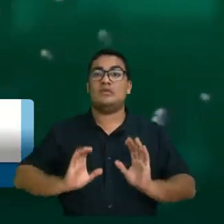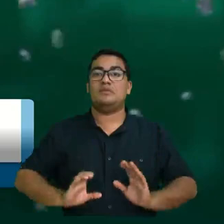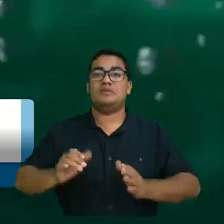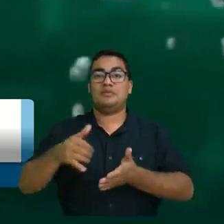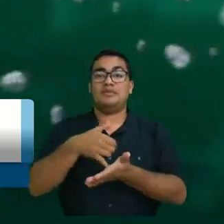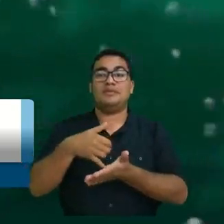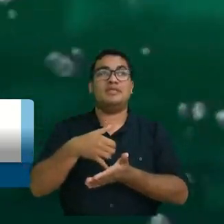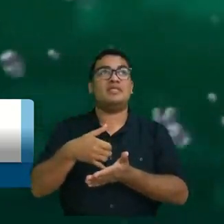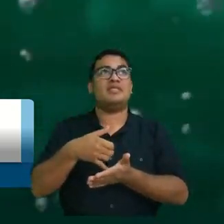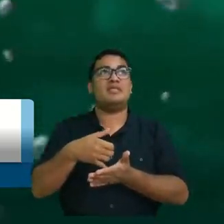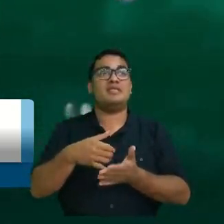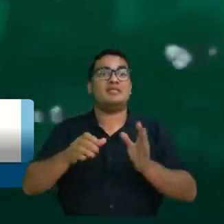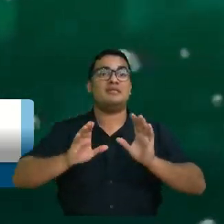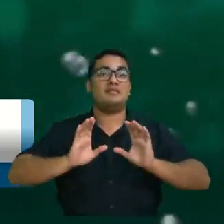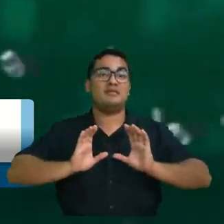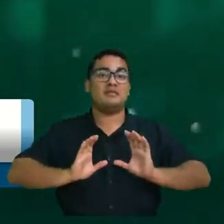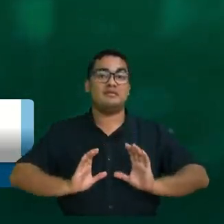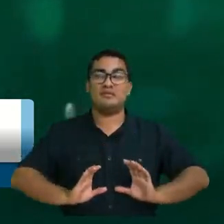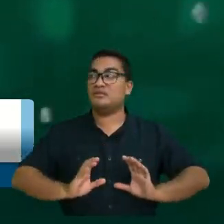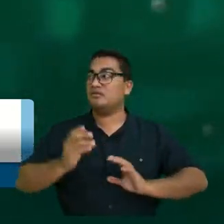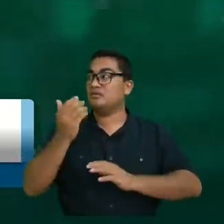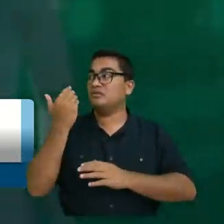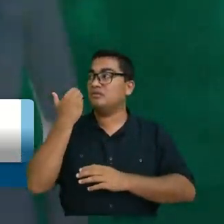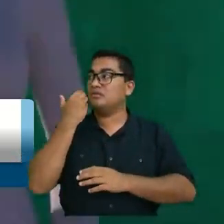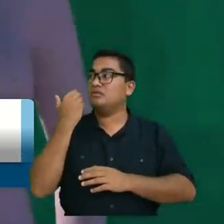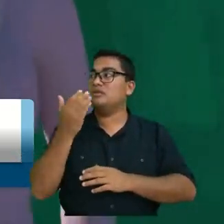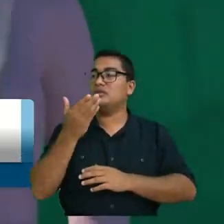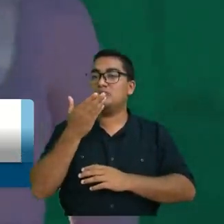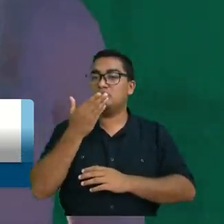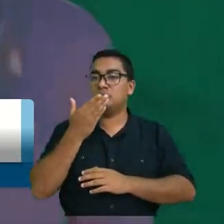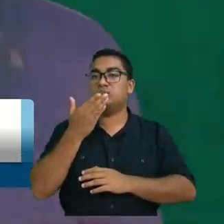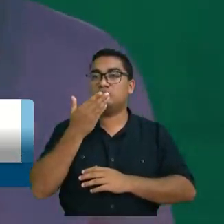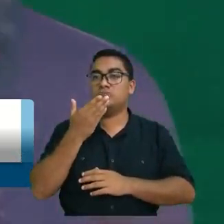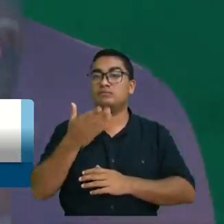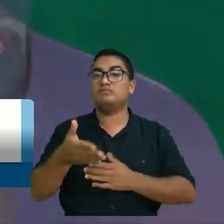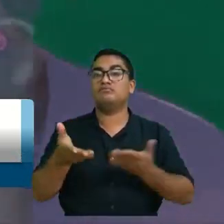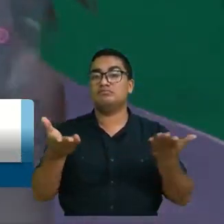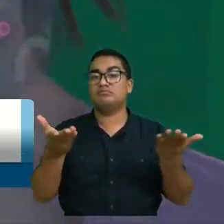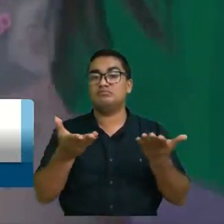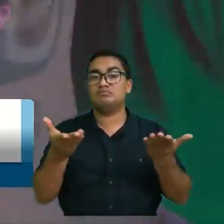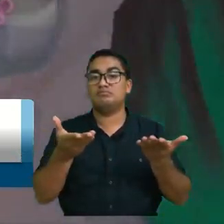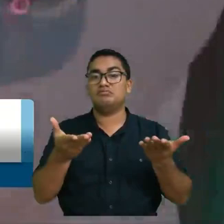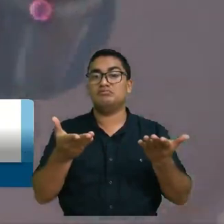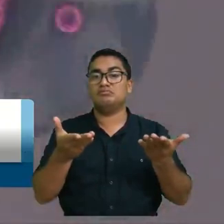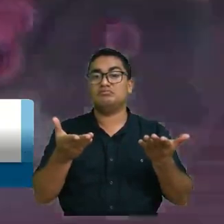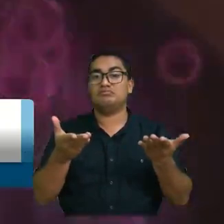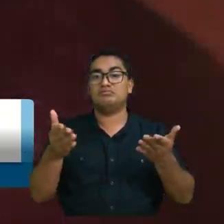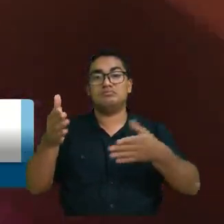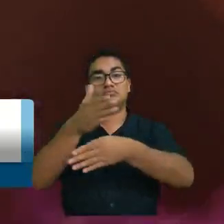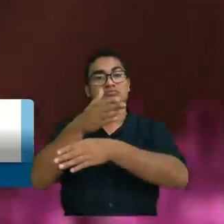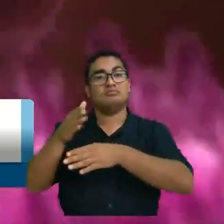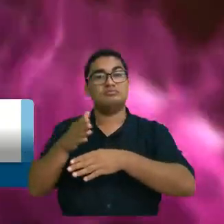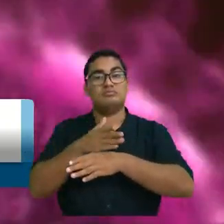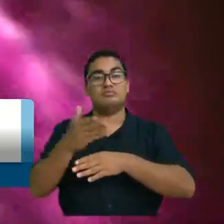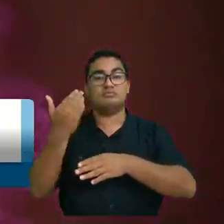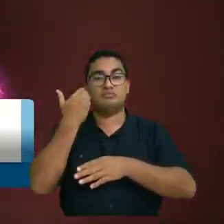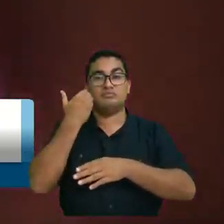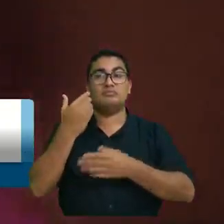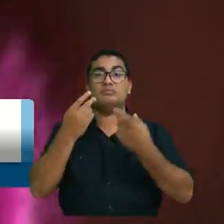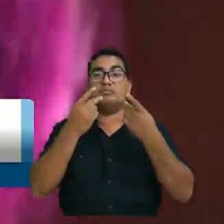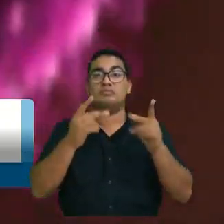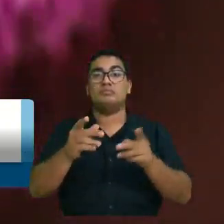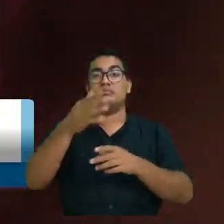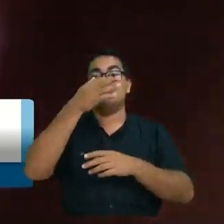dolor en todas las articulaciones, en todos los huesos. Esto lo tienen en bastante común casi todas estas enfermedades. Uh-huh. Lo único es que la